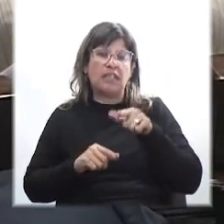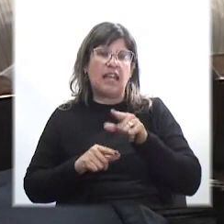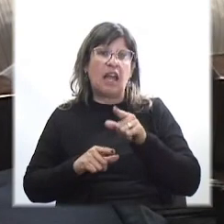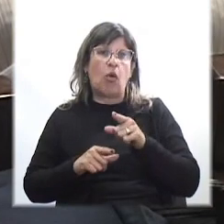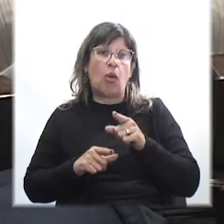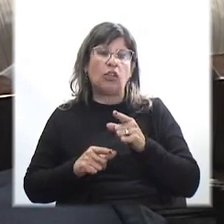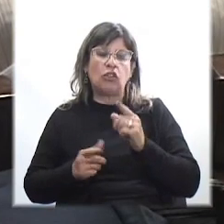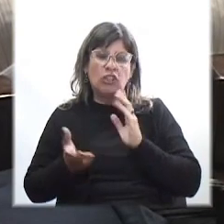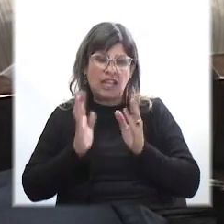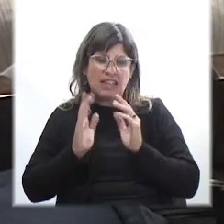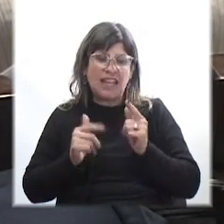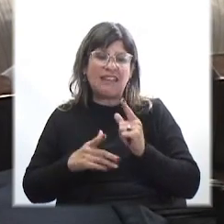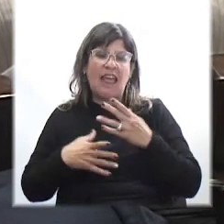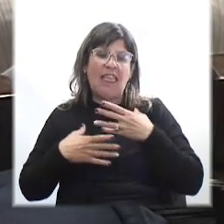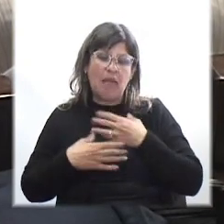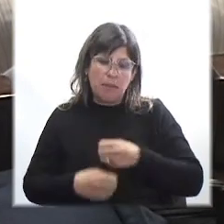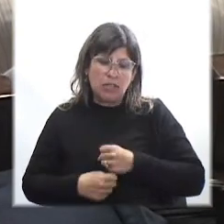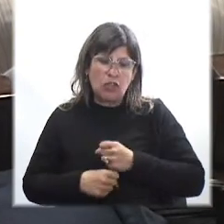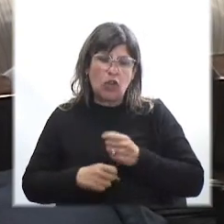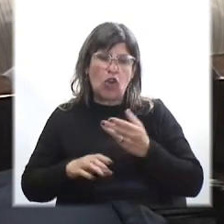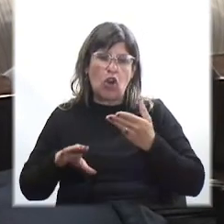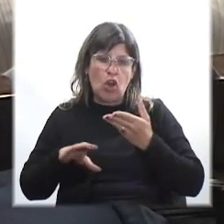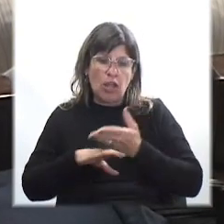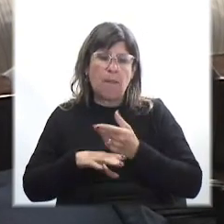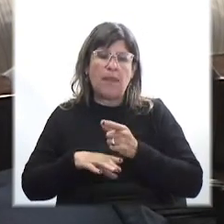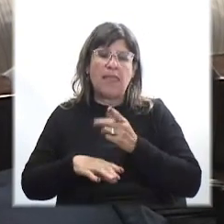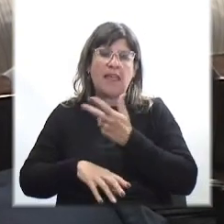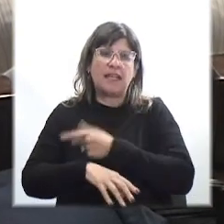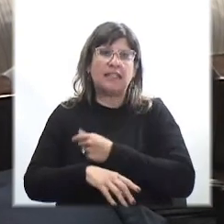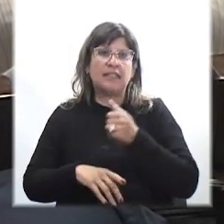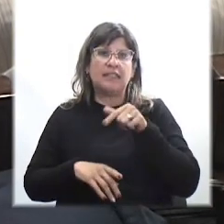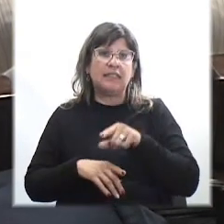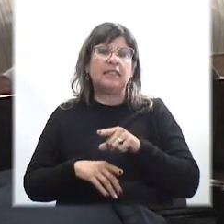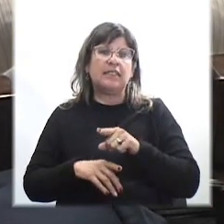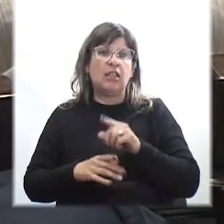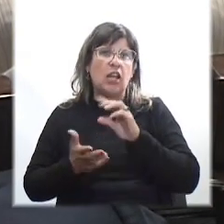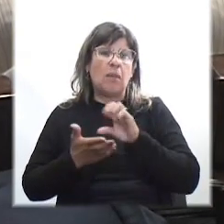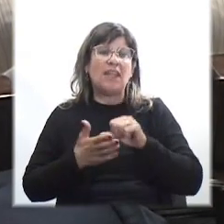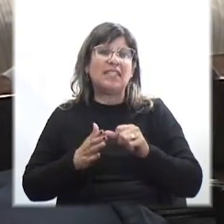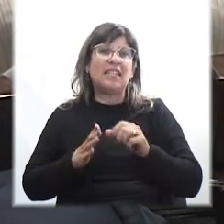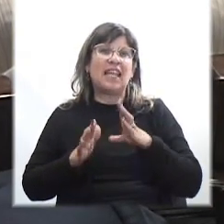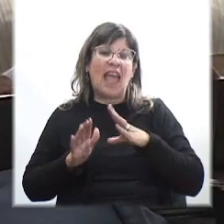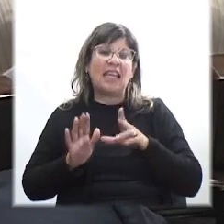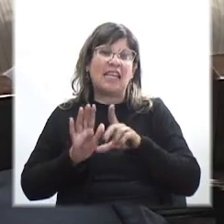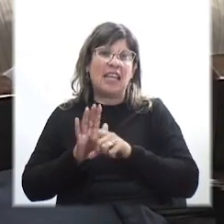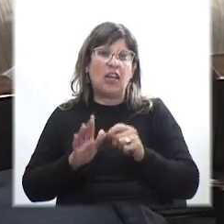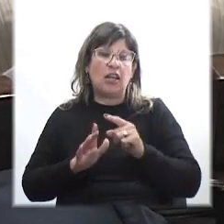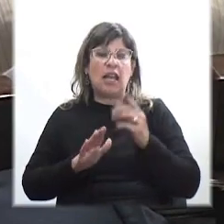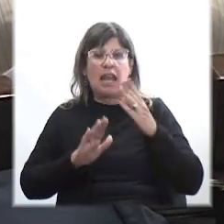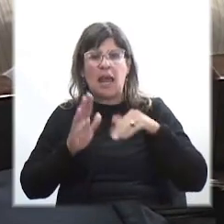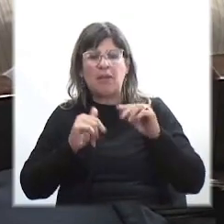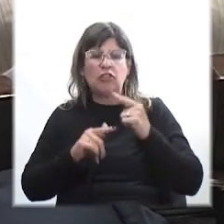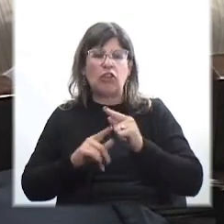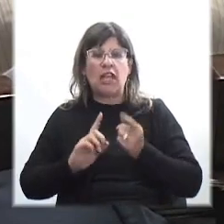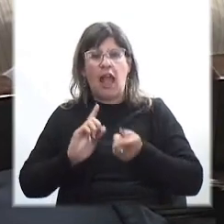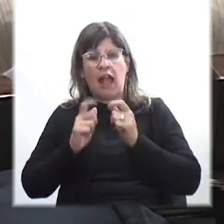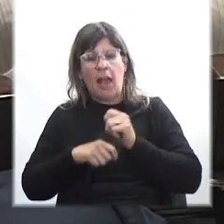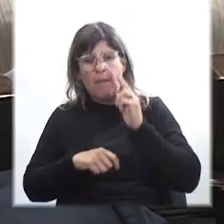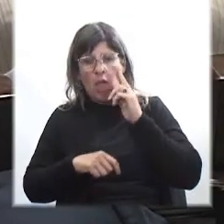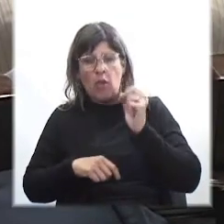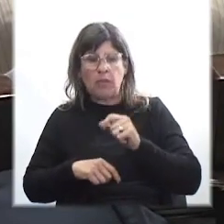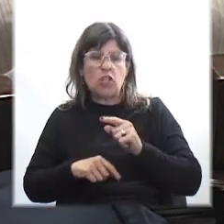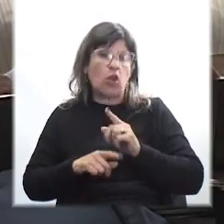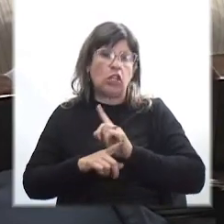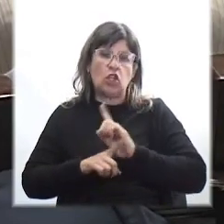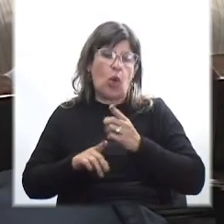trata la depresión, los que piden la eutanasia en países donde se ha legalizado, la inmensa mayoría cambia de opinión y deja